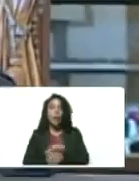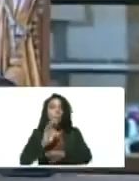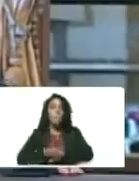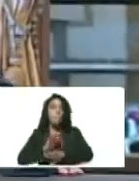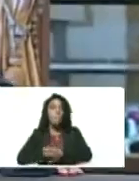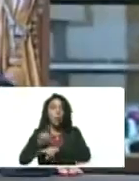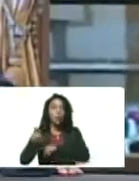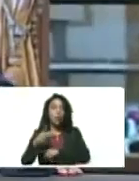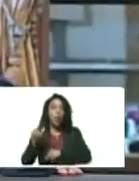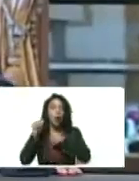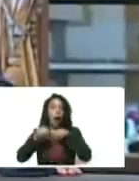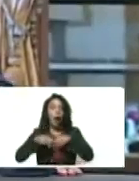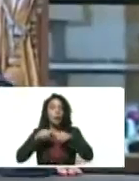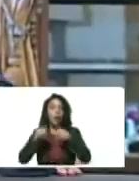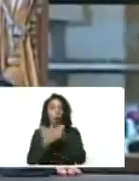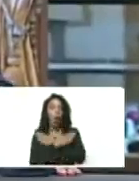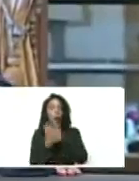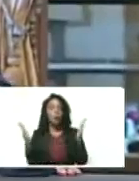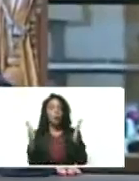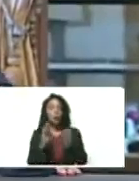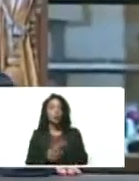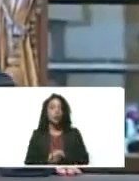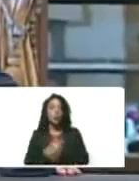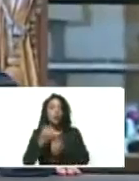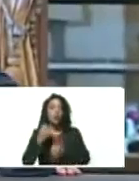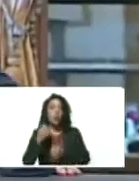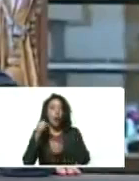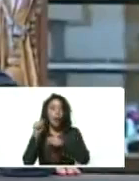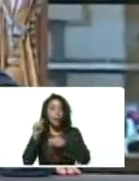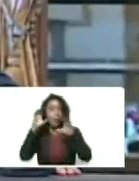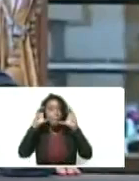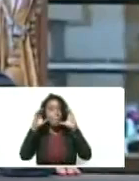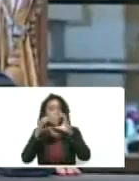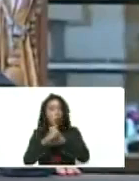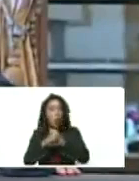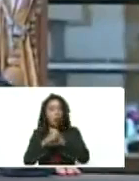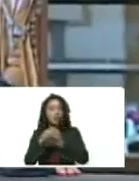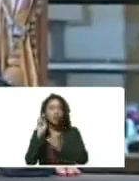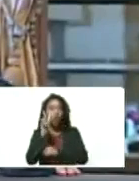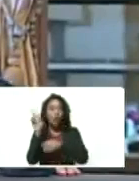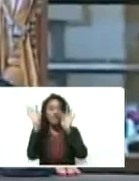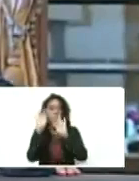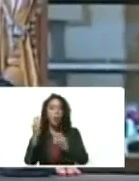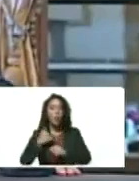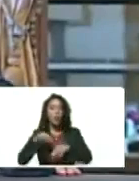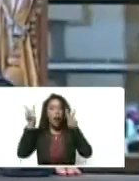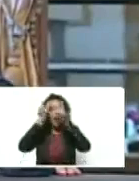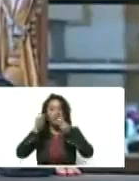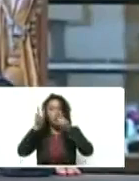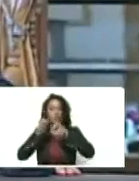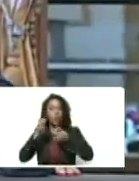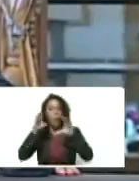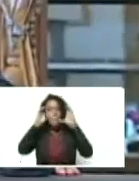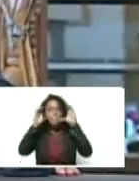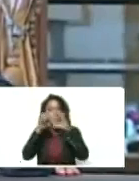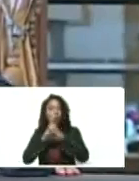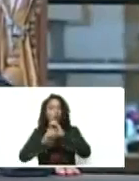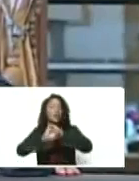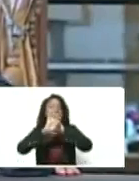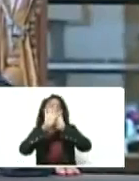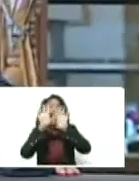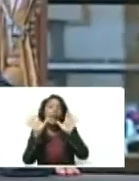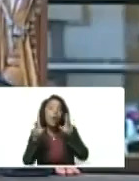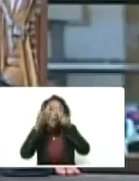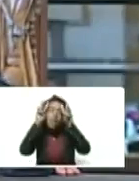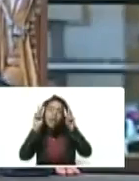en esta colaboración está este enfoque de doble vía con nuestras investigaciones ese enfoque sincero del